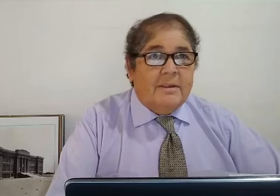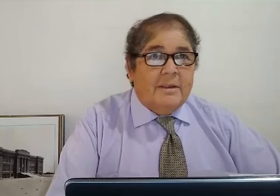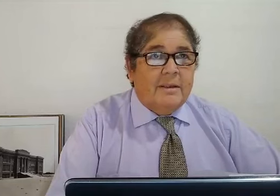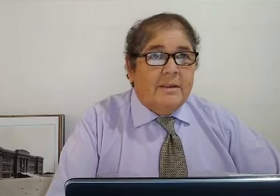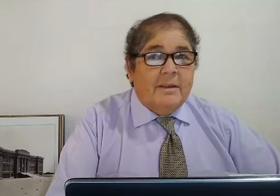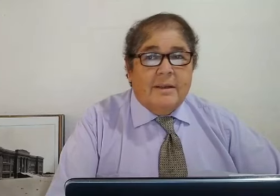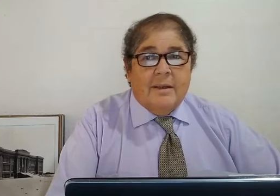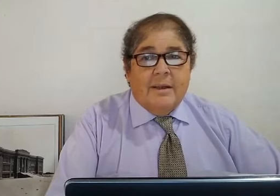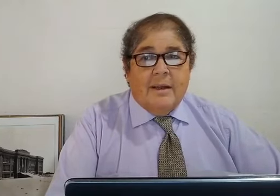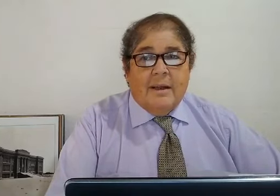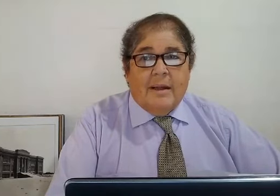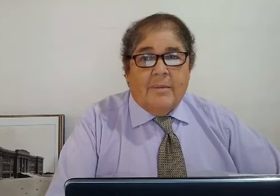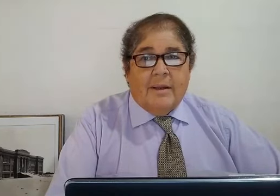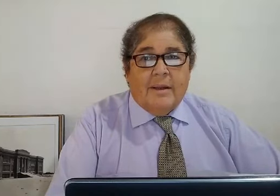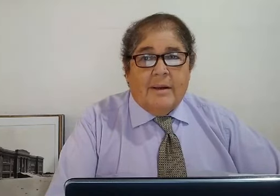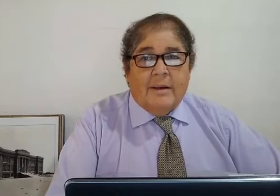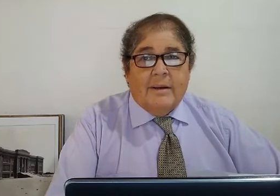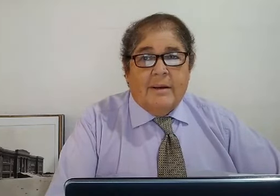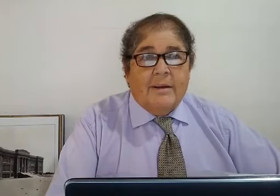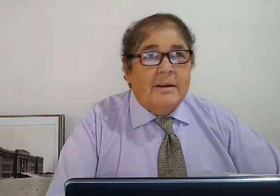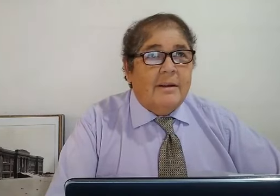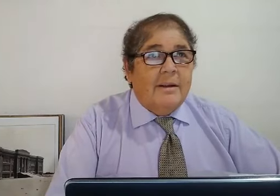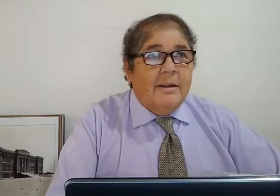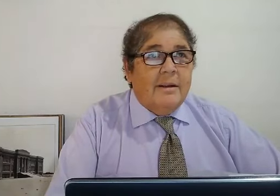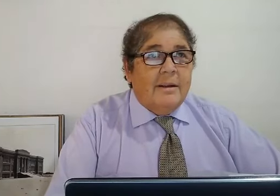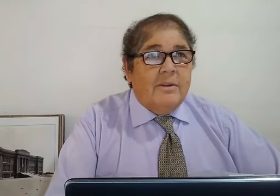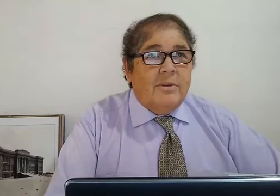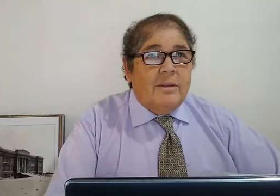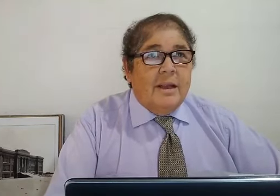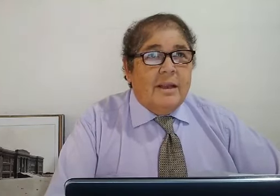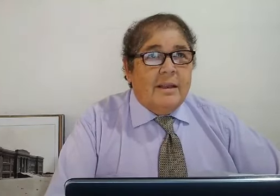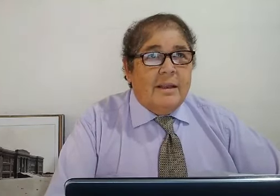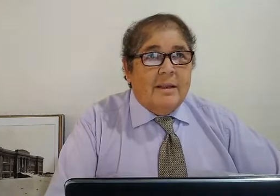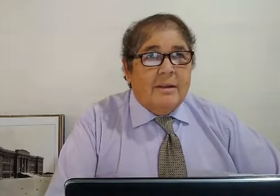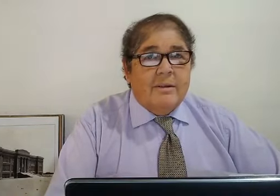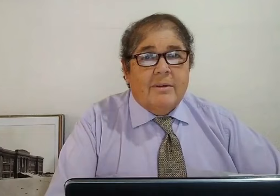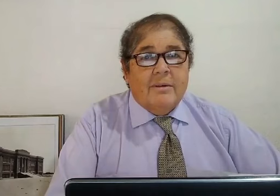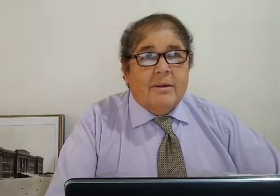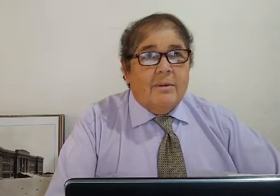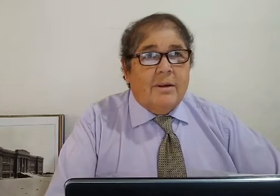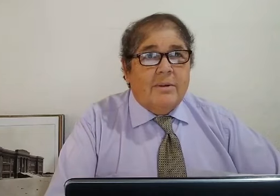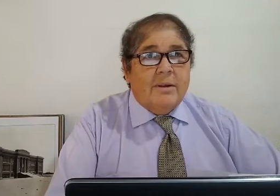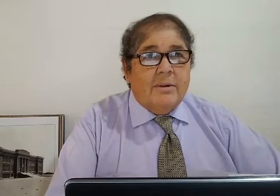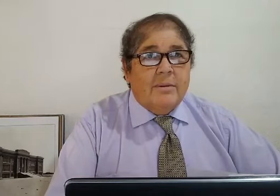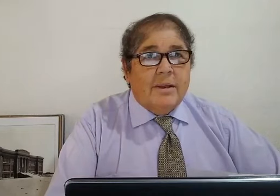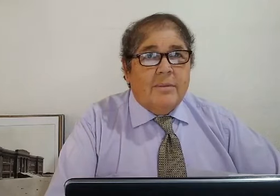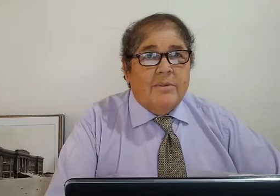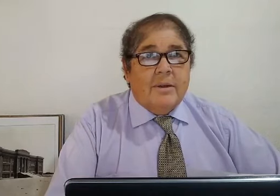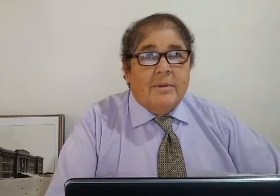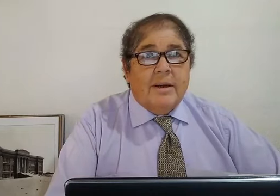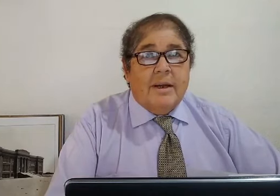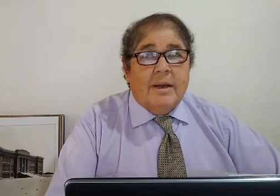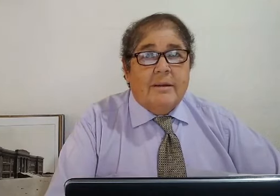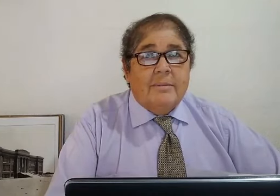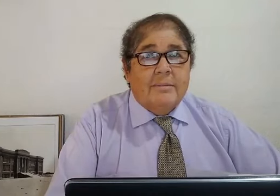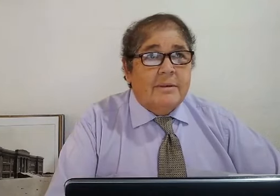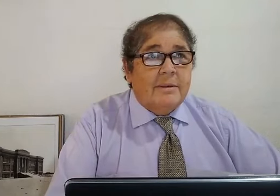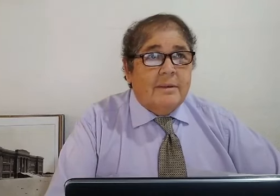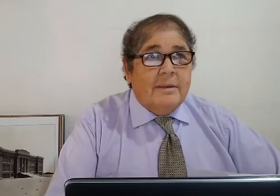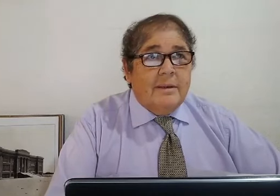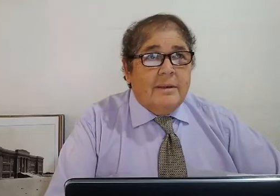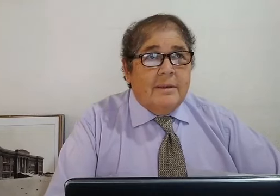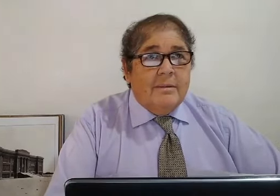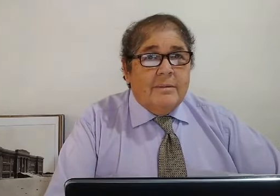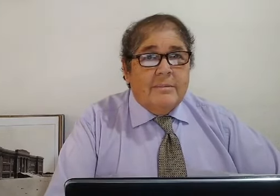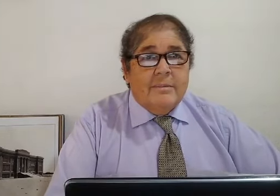respecta. A ver. ¿Dónde anda? Ahora yo quiero que vayamos a ver a...